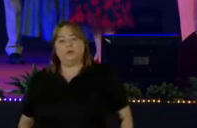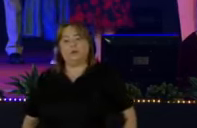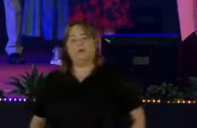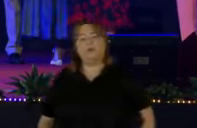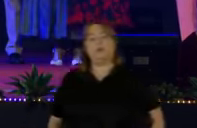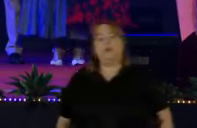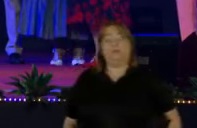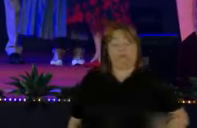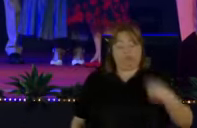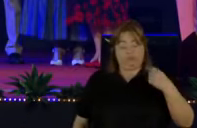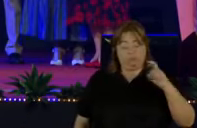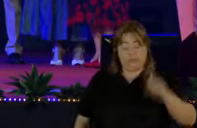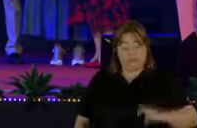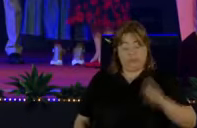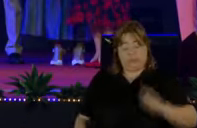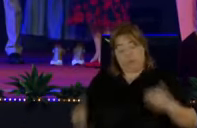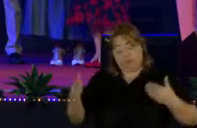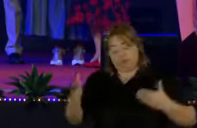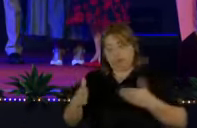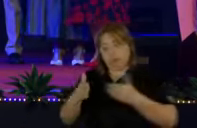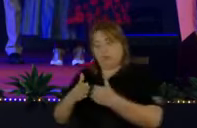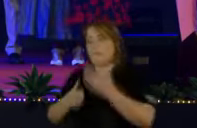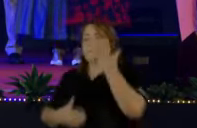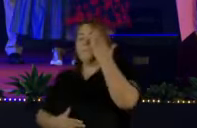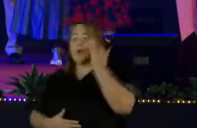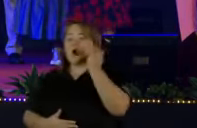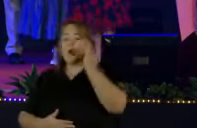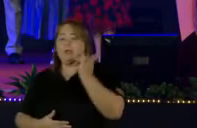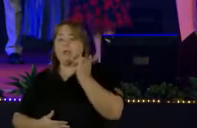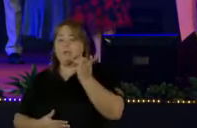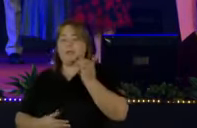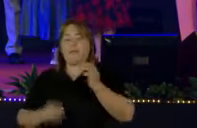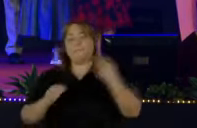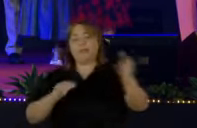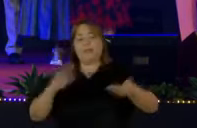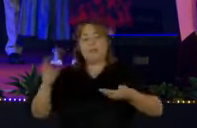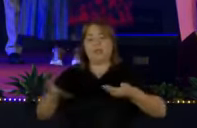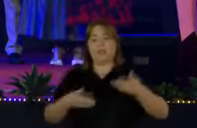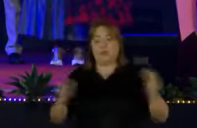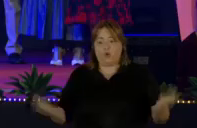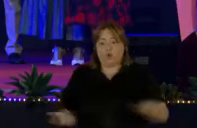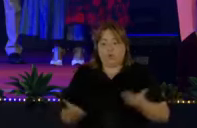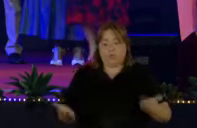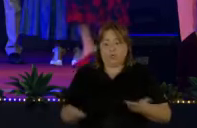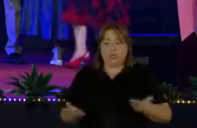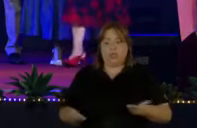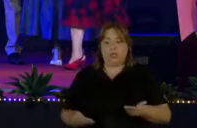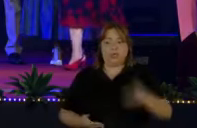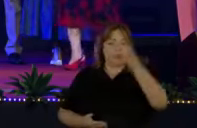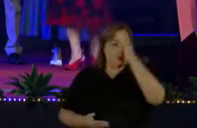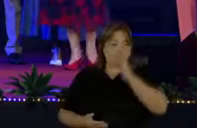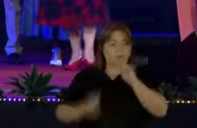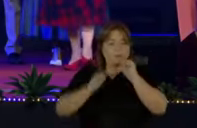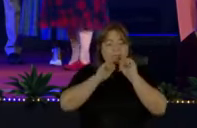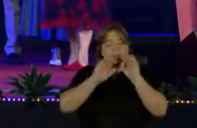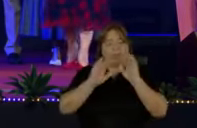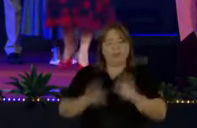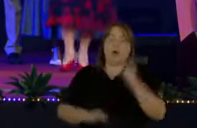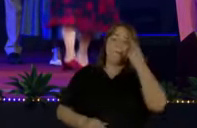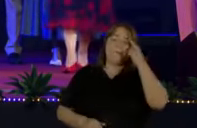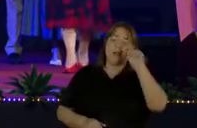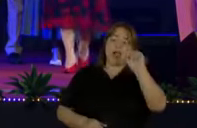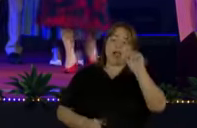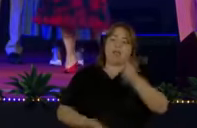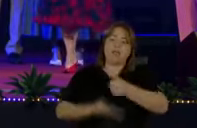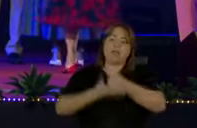acercan, nos dejan saber, porque son más que bienvenidos a este equipo. Que Dios lo bendiga, y aquí estoy para ayudar a los